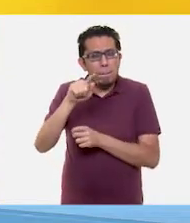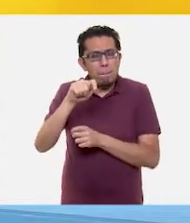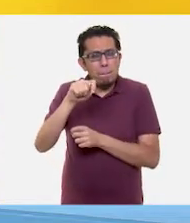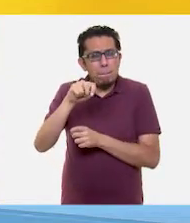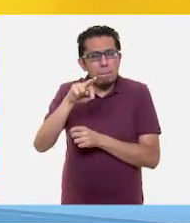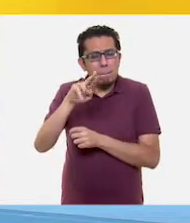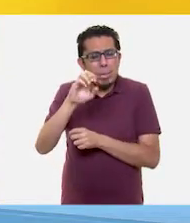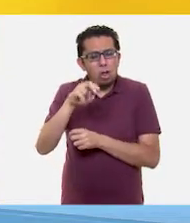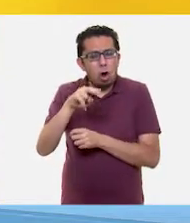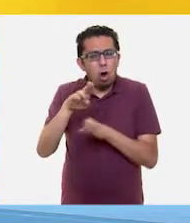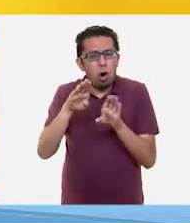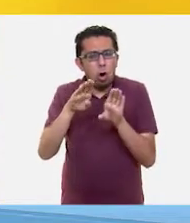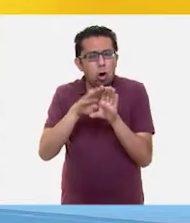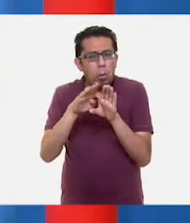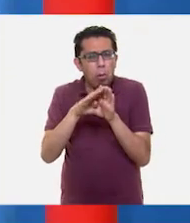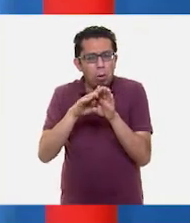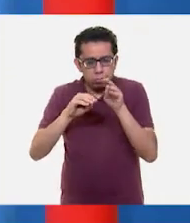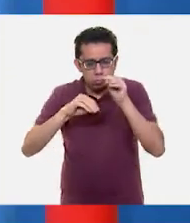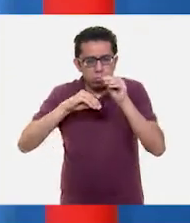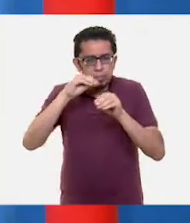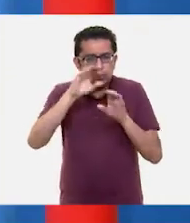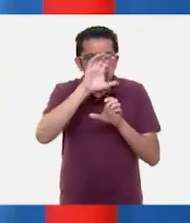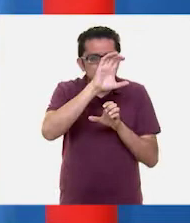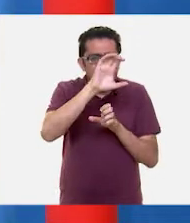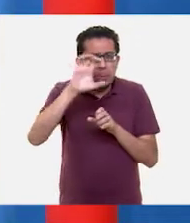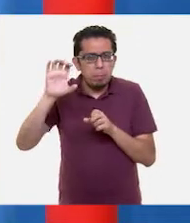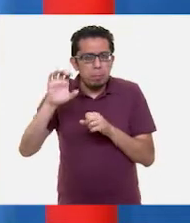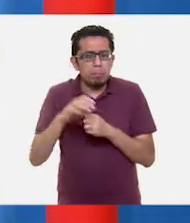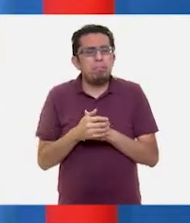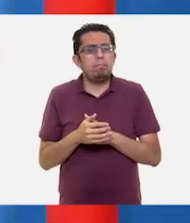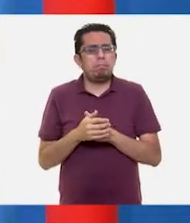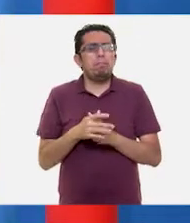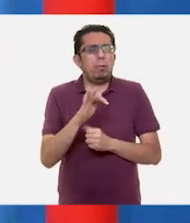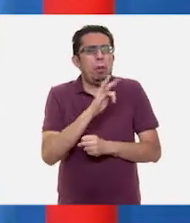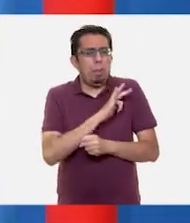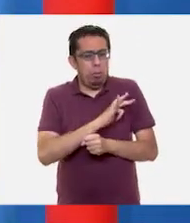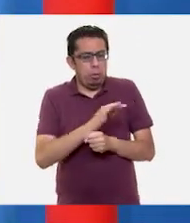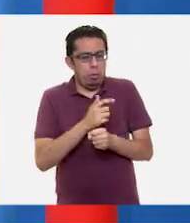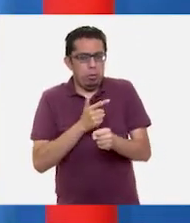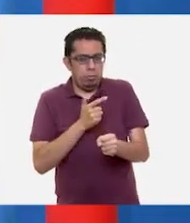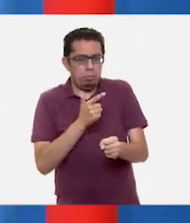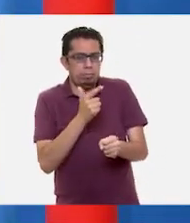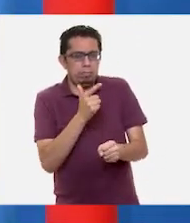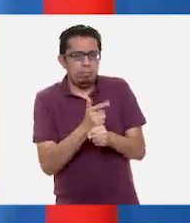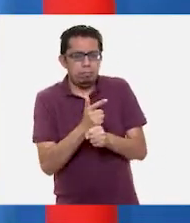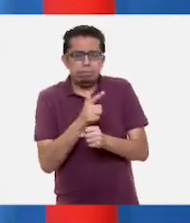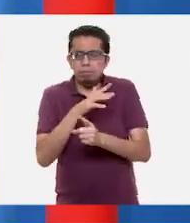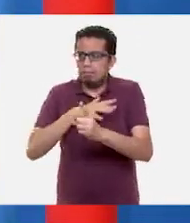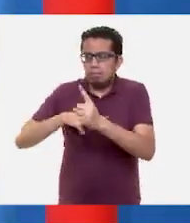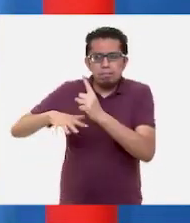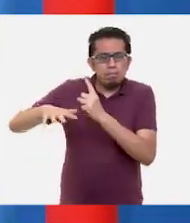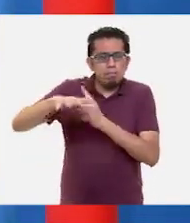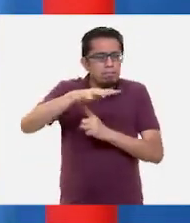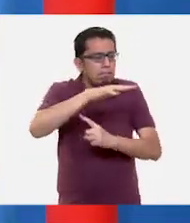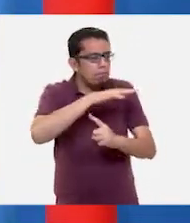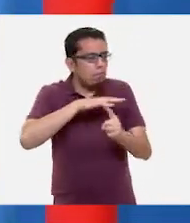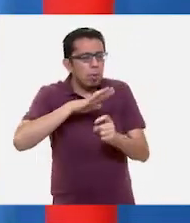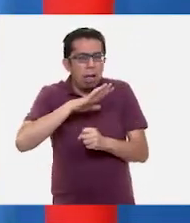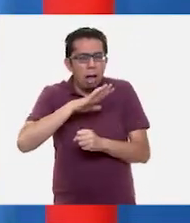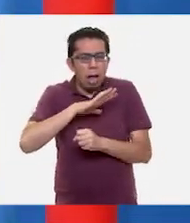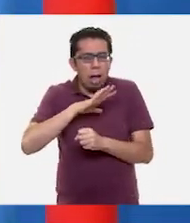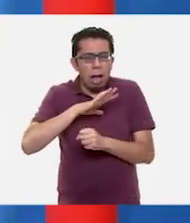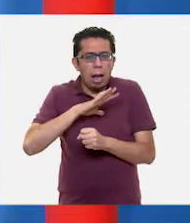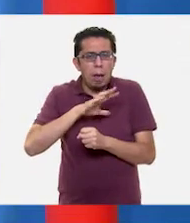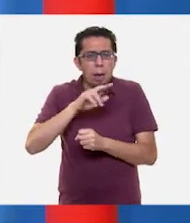se construyen sus términos. O sea, ¿podemos encontrar o reconocer en nuestro entorno el uso también de patrones que